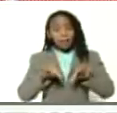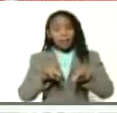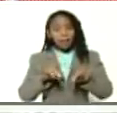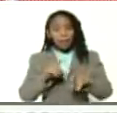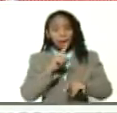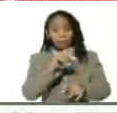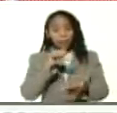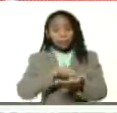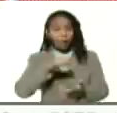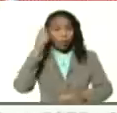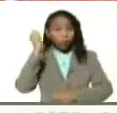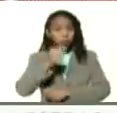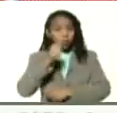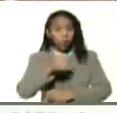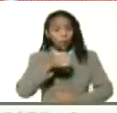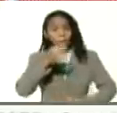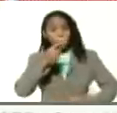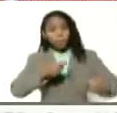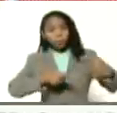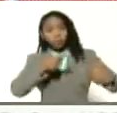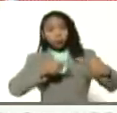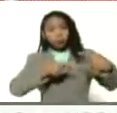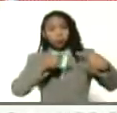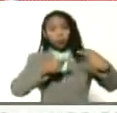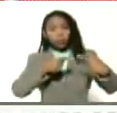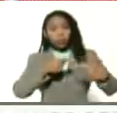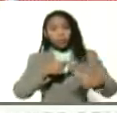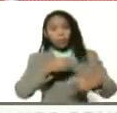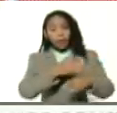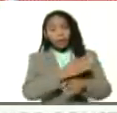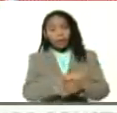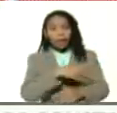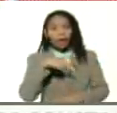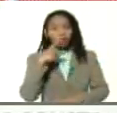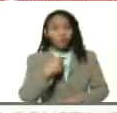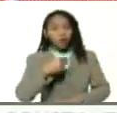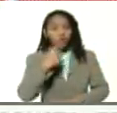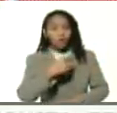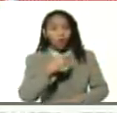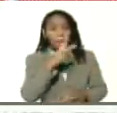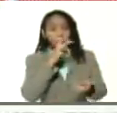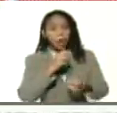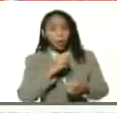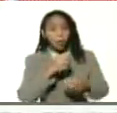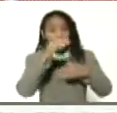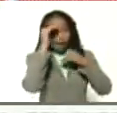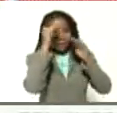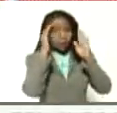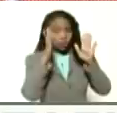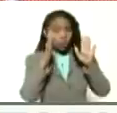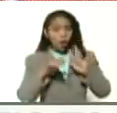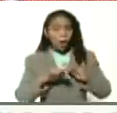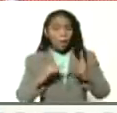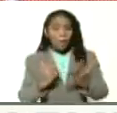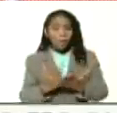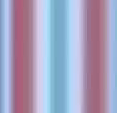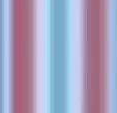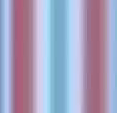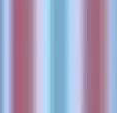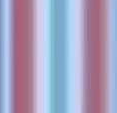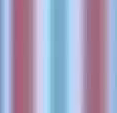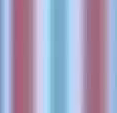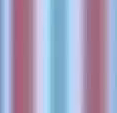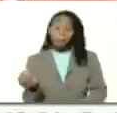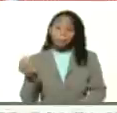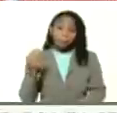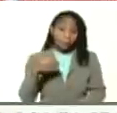ese juicio ante la negativa del banco de entregar los recursos para atender la gran